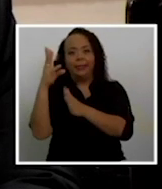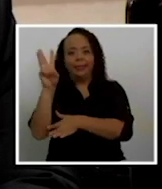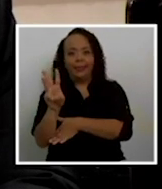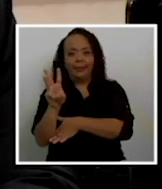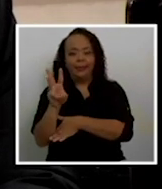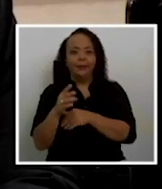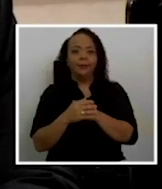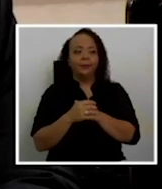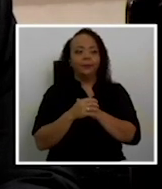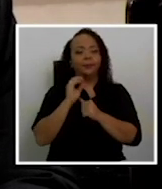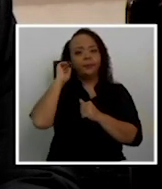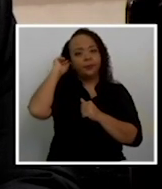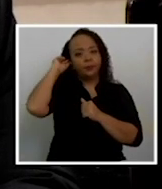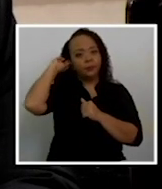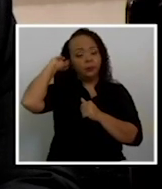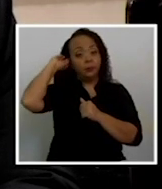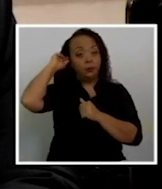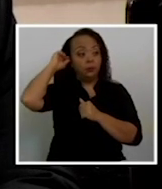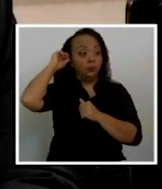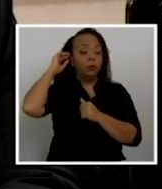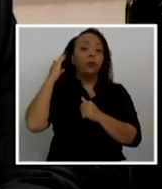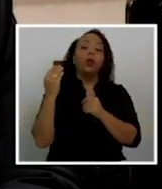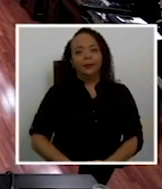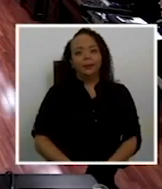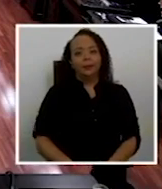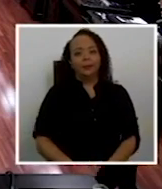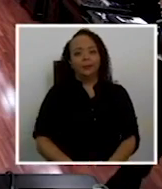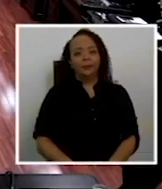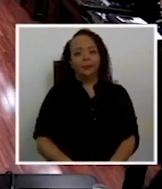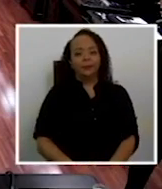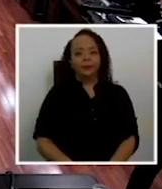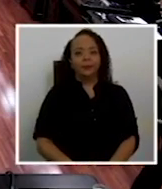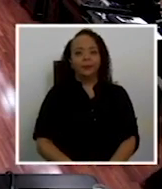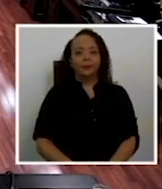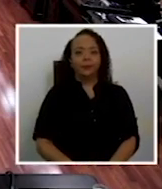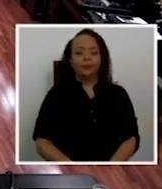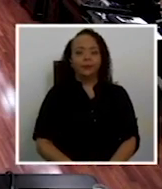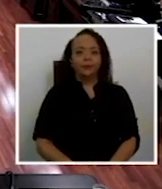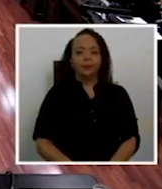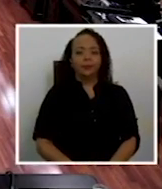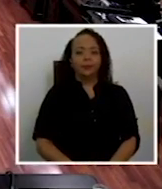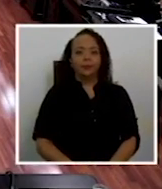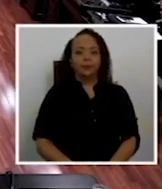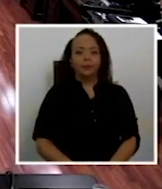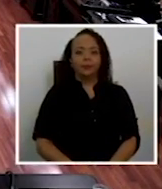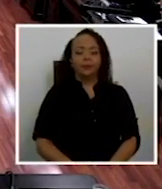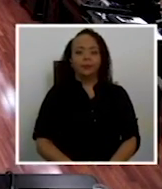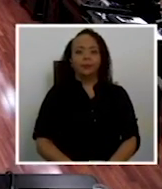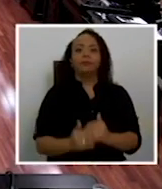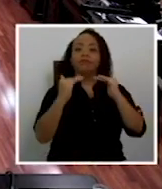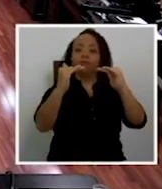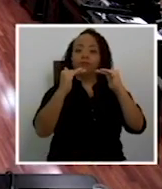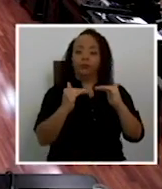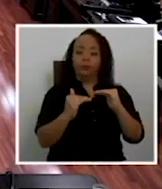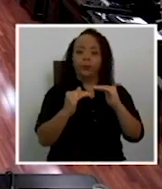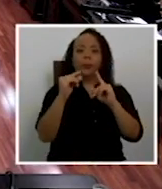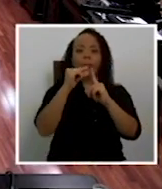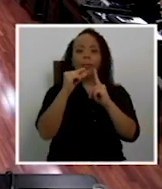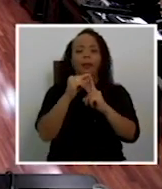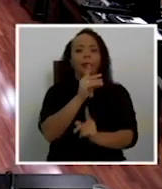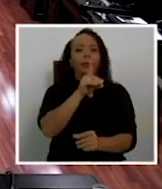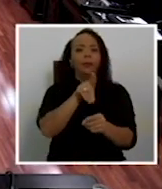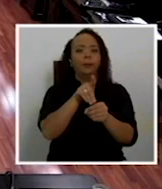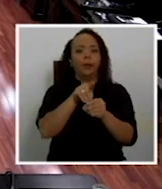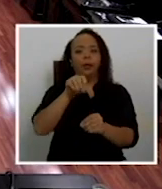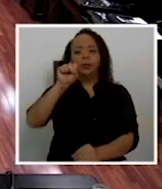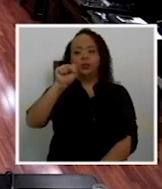Expertos en política aseguran que el segundo año legislativo no será tan fácil como el primero para el presidente del Congreso, Carlos Ricardo Benavides. Según